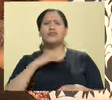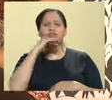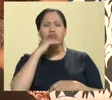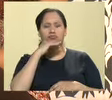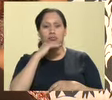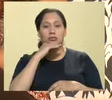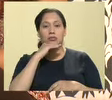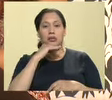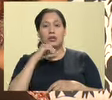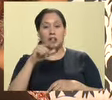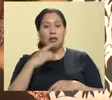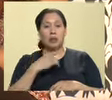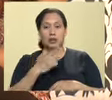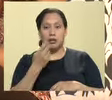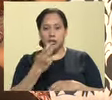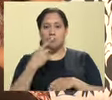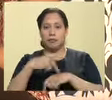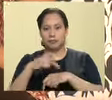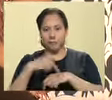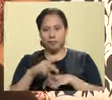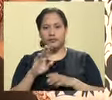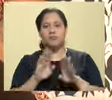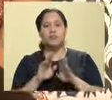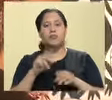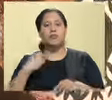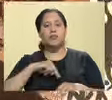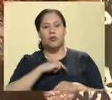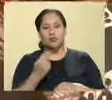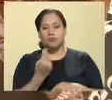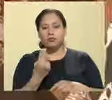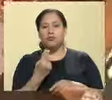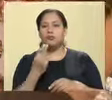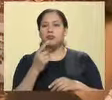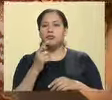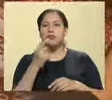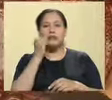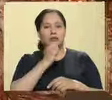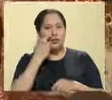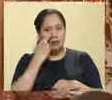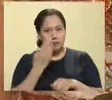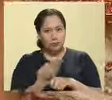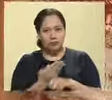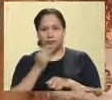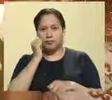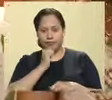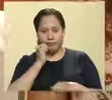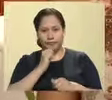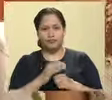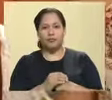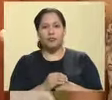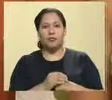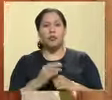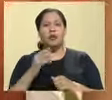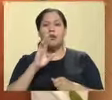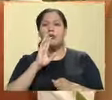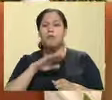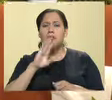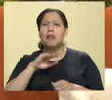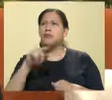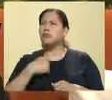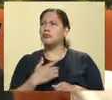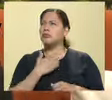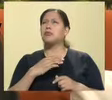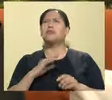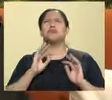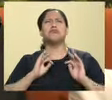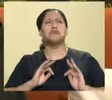altamente peligrosa. La satisfacción es algo que hay que saber manejar con responsabilidad. Claro. No está mal estar satisfecho,